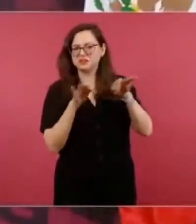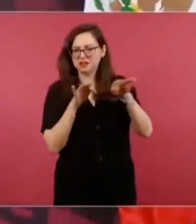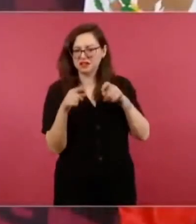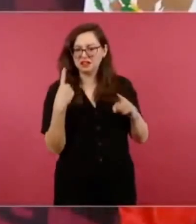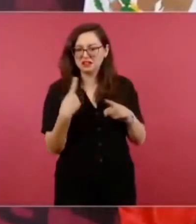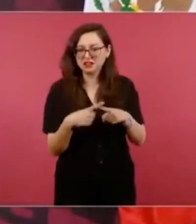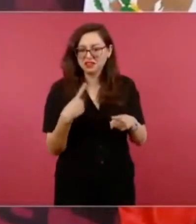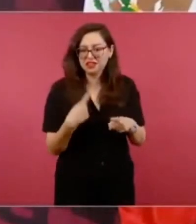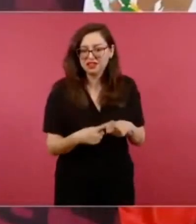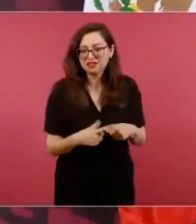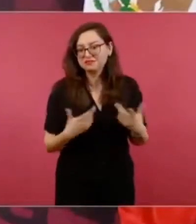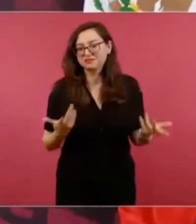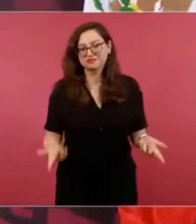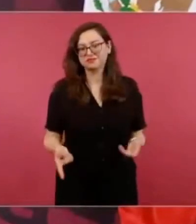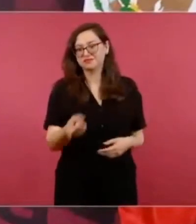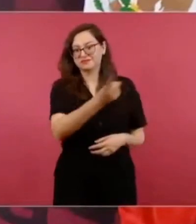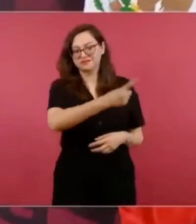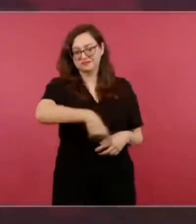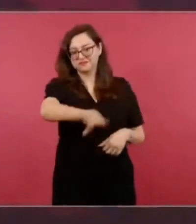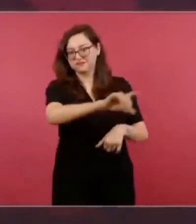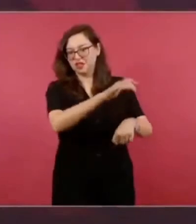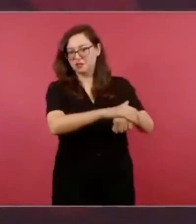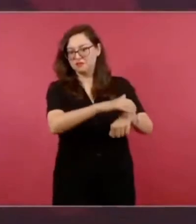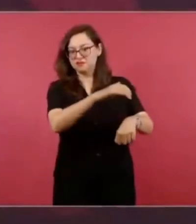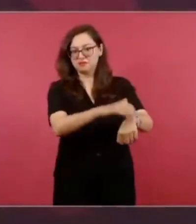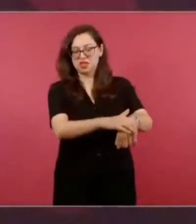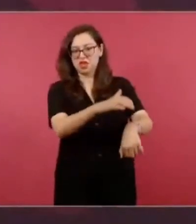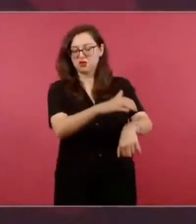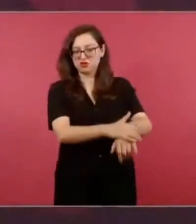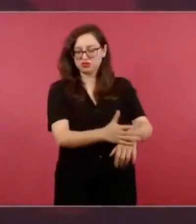puros recomendados,